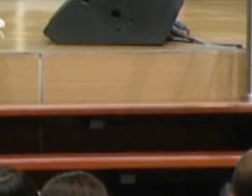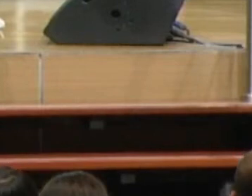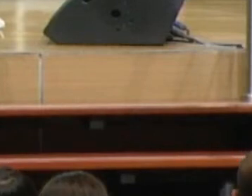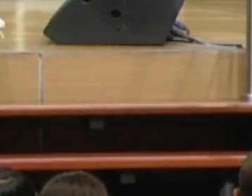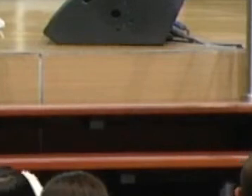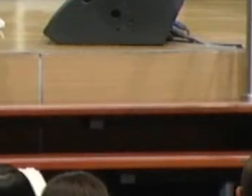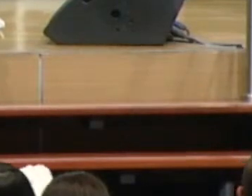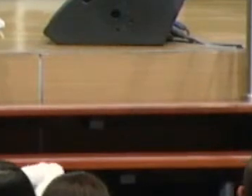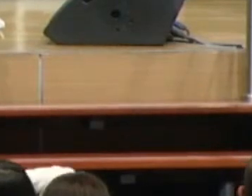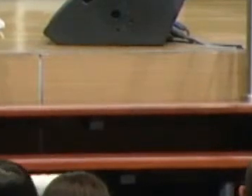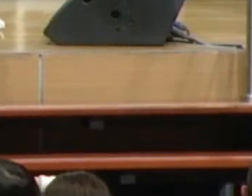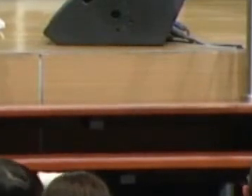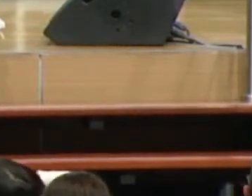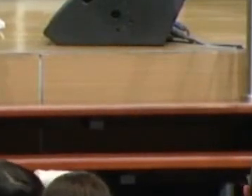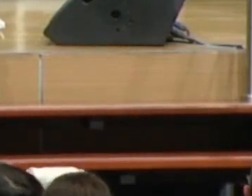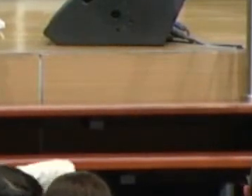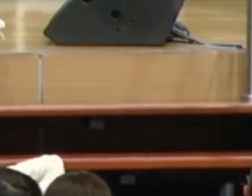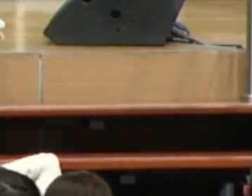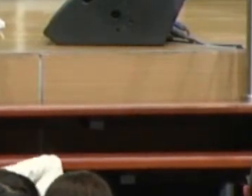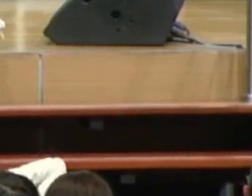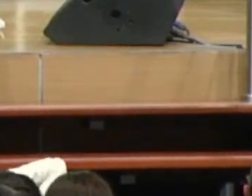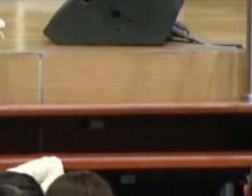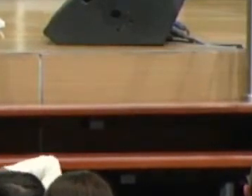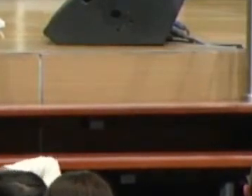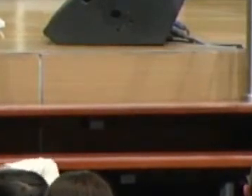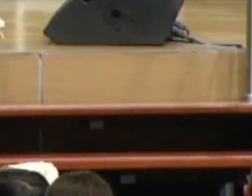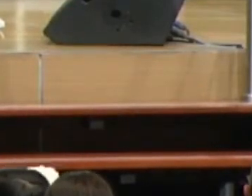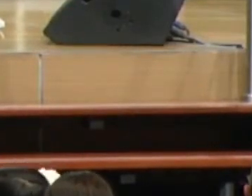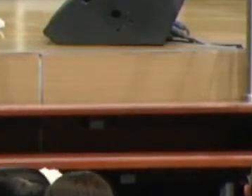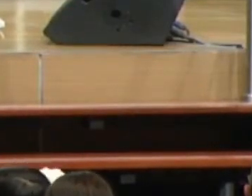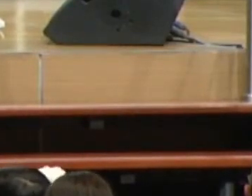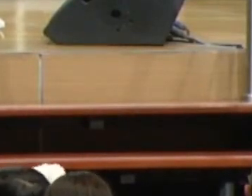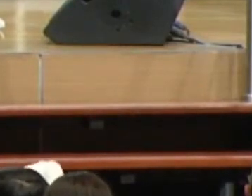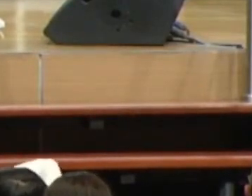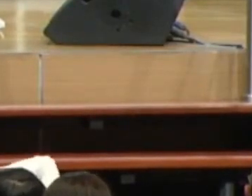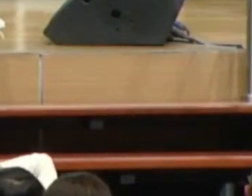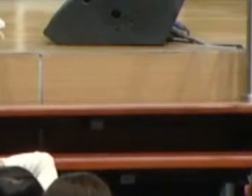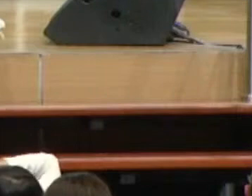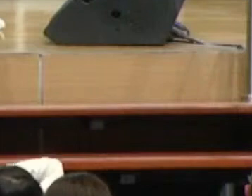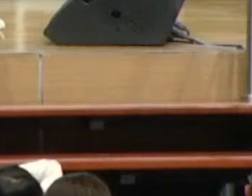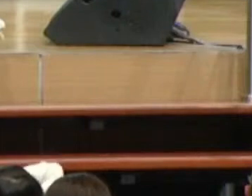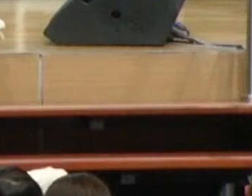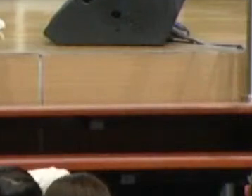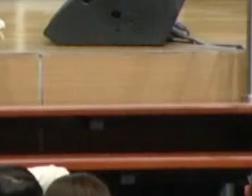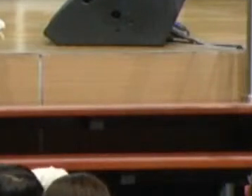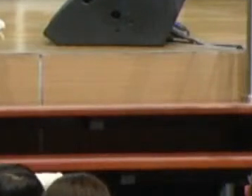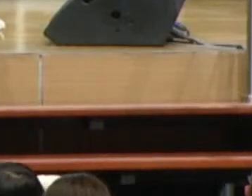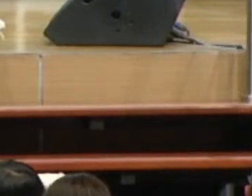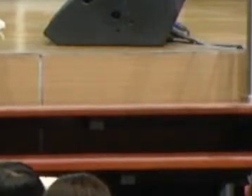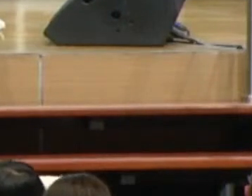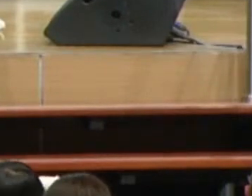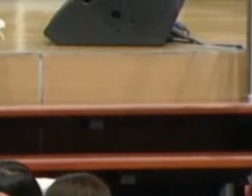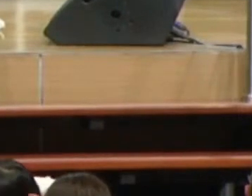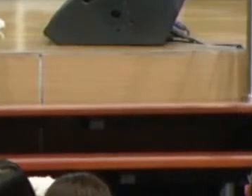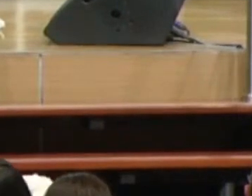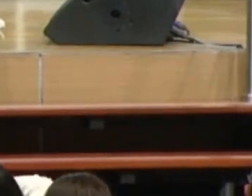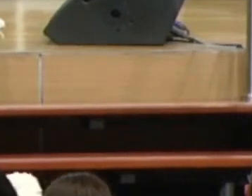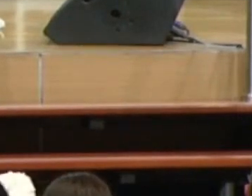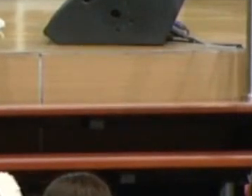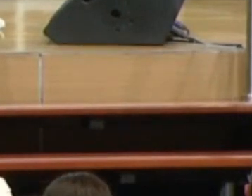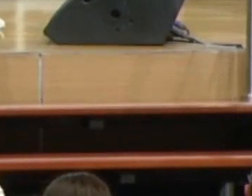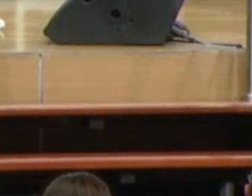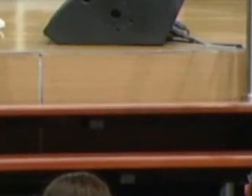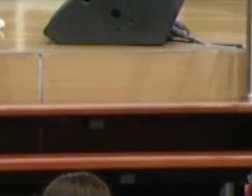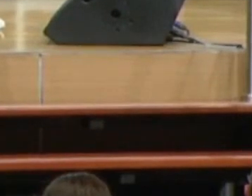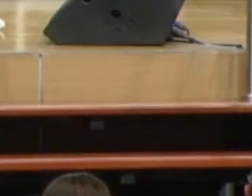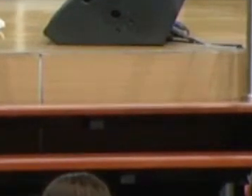las iniquidades es muy importante que entendamos eso porque esos son esos son enemigos terribles del amor la